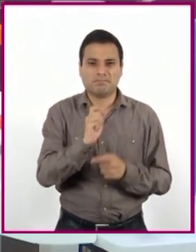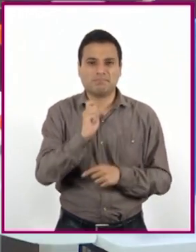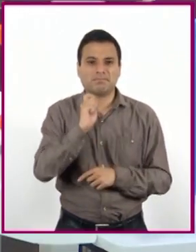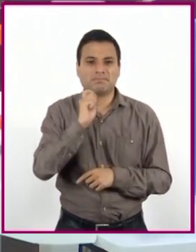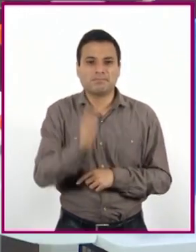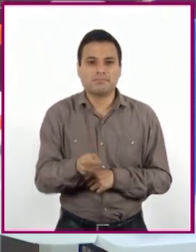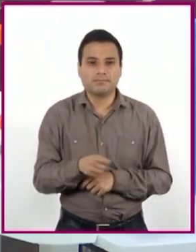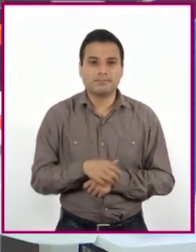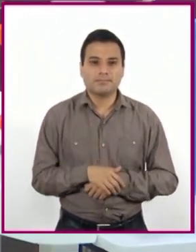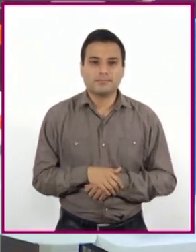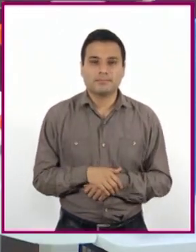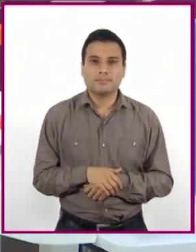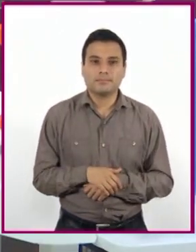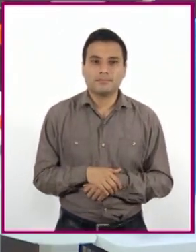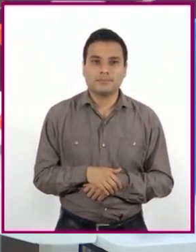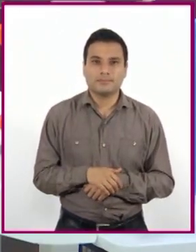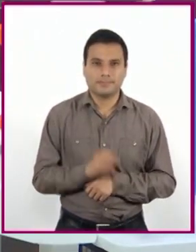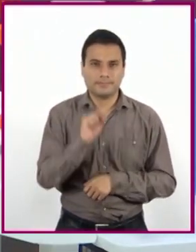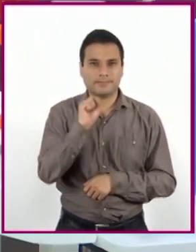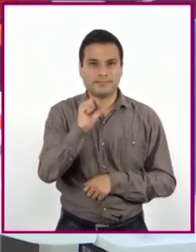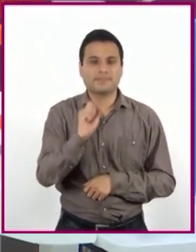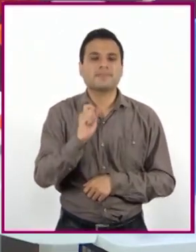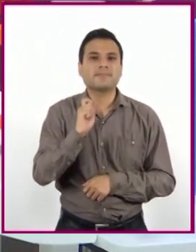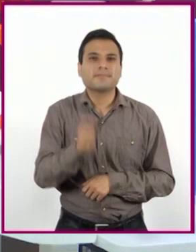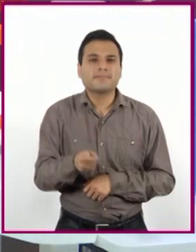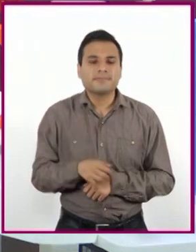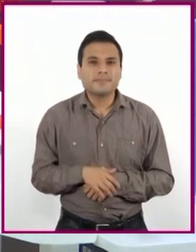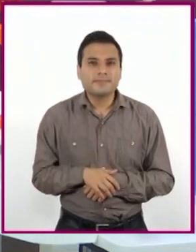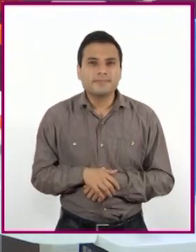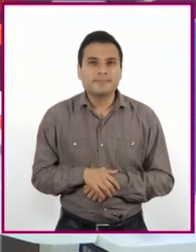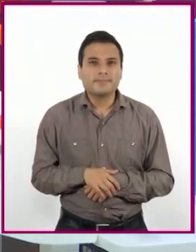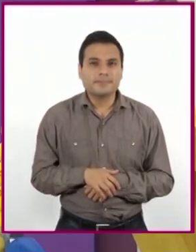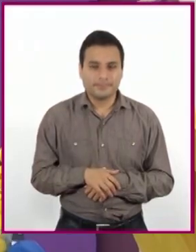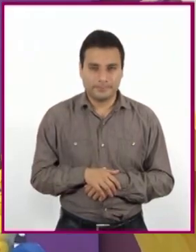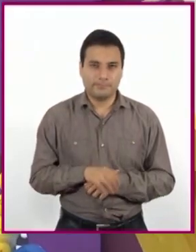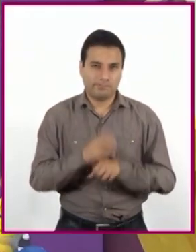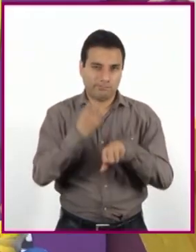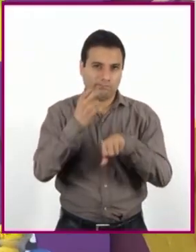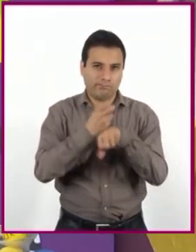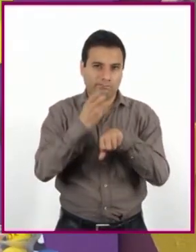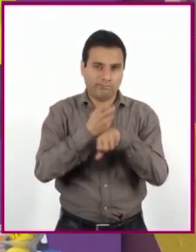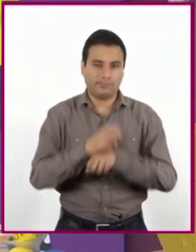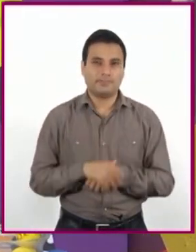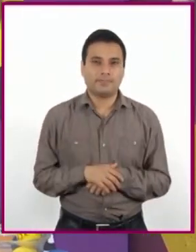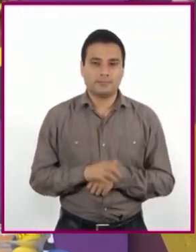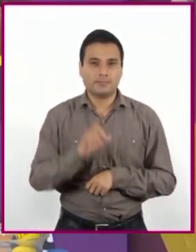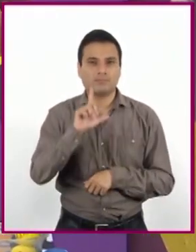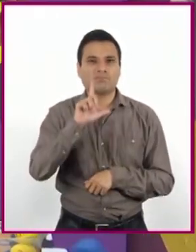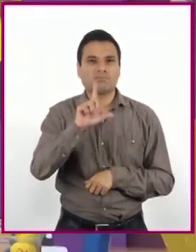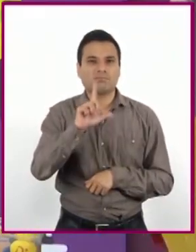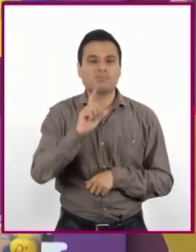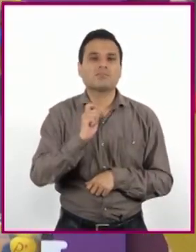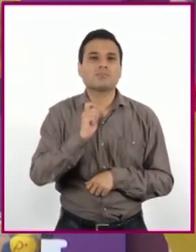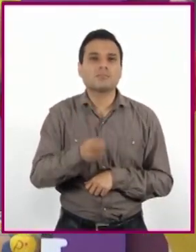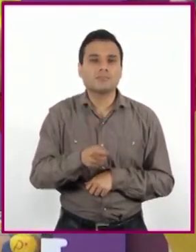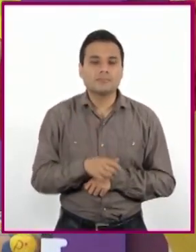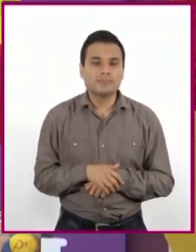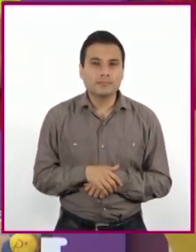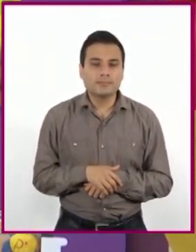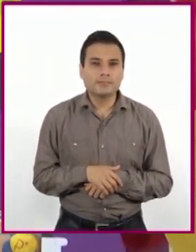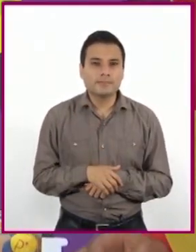S, aquí está, maestra. Una S para indicar estado sólido. Una L, aquí está,